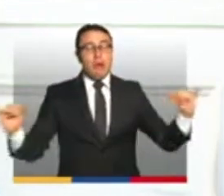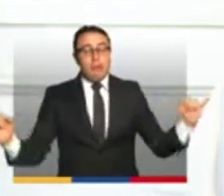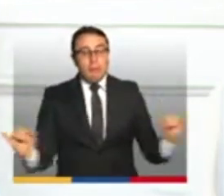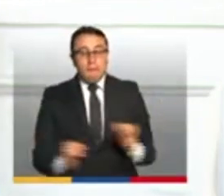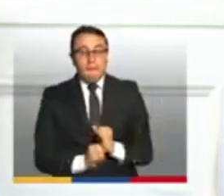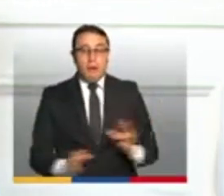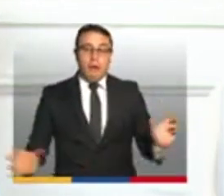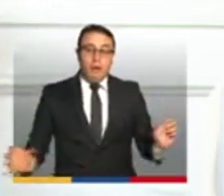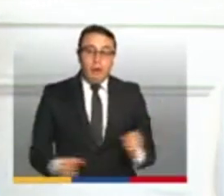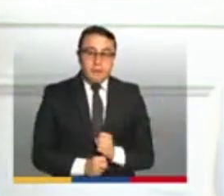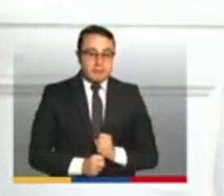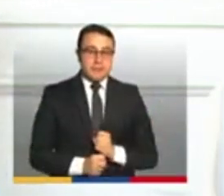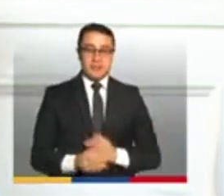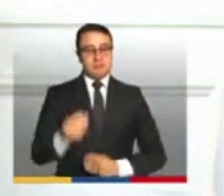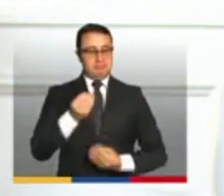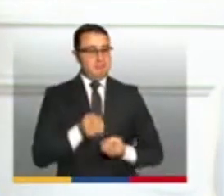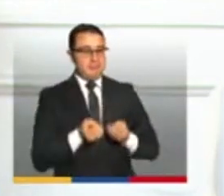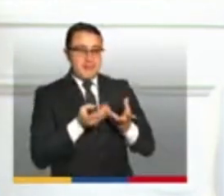sabiendo que la mamá